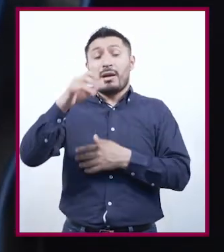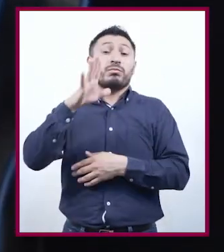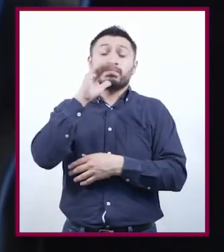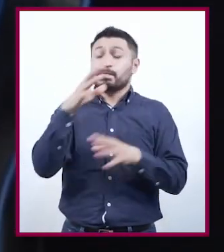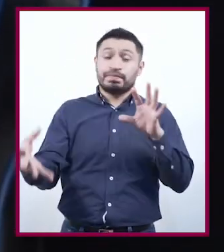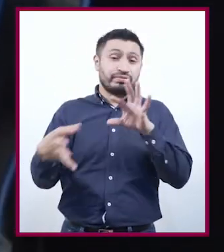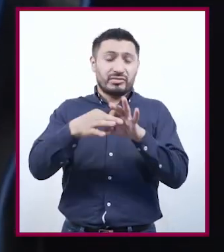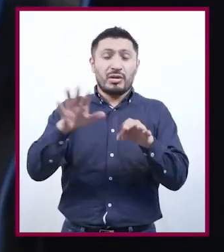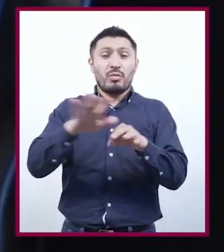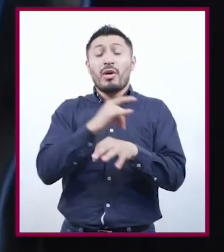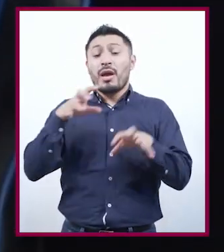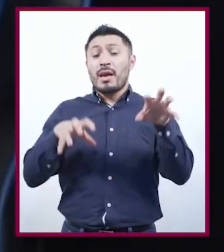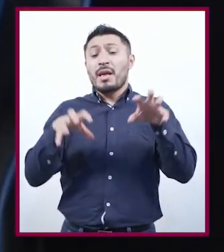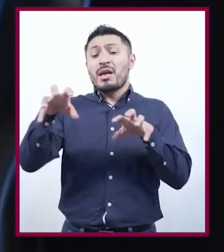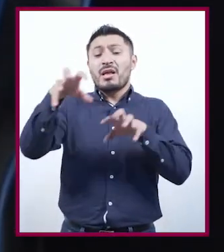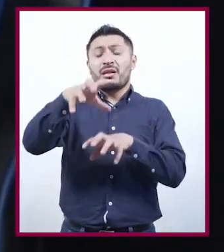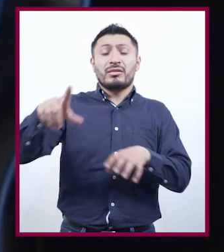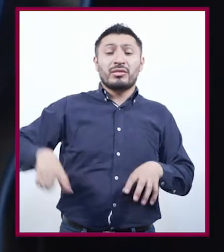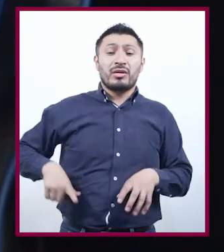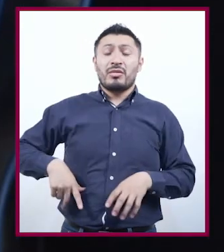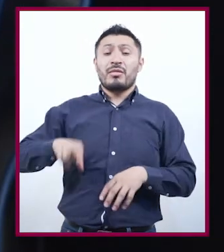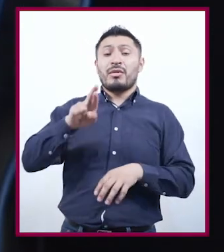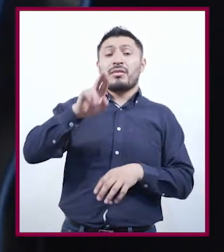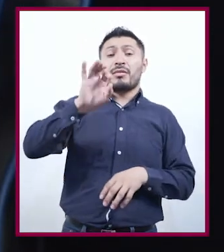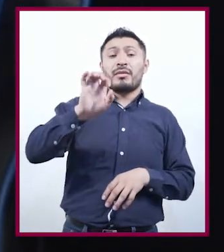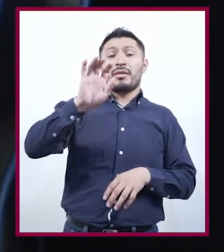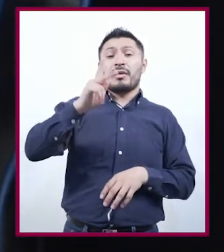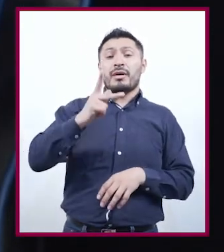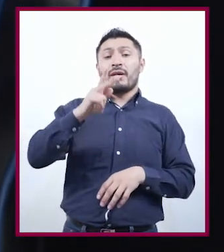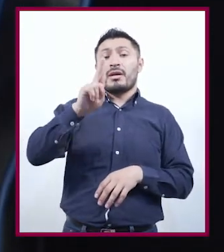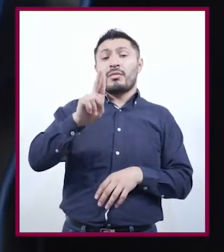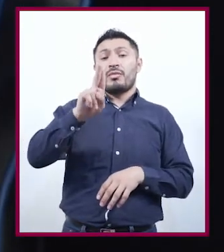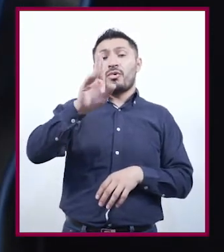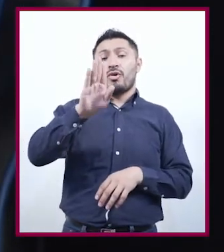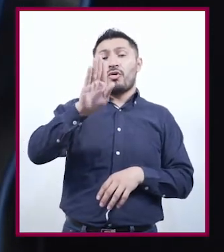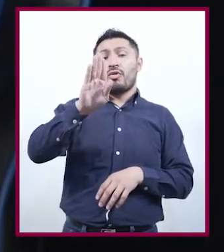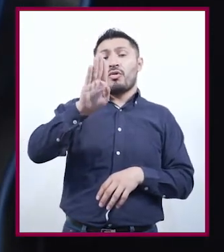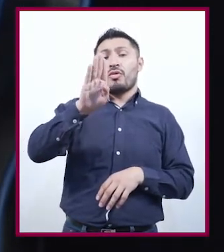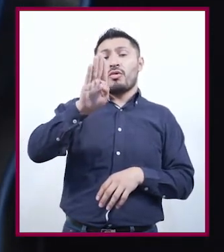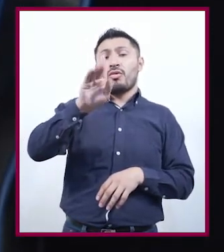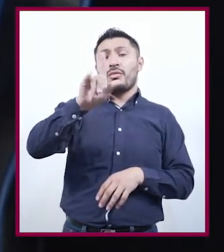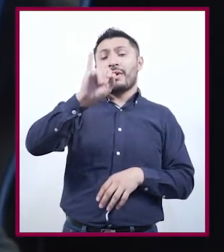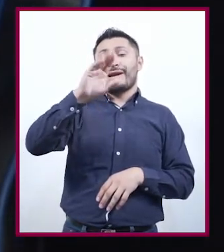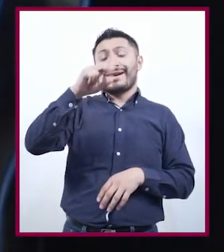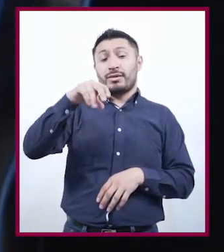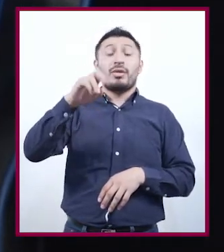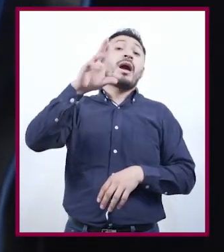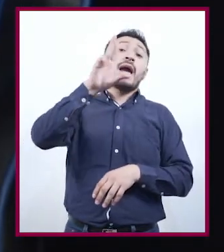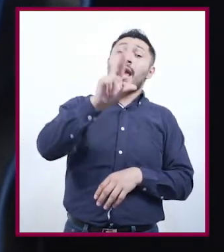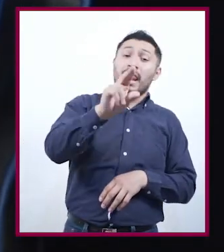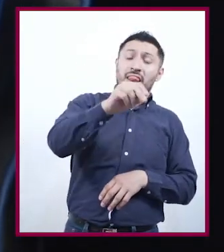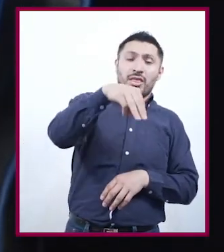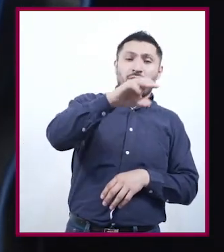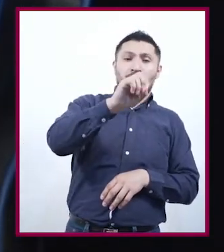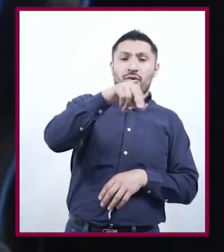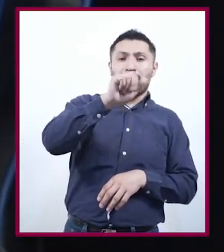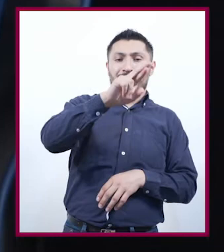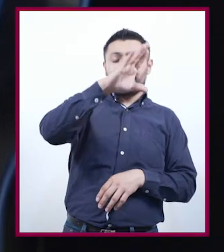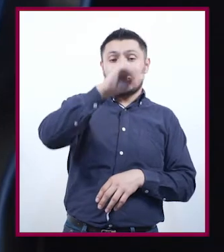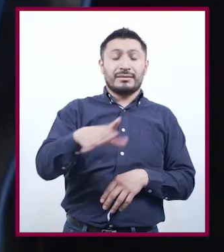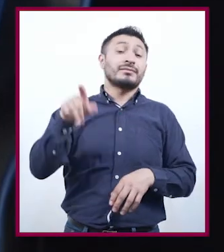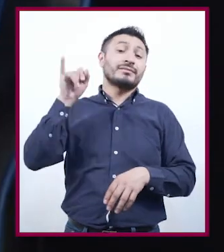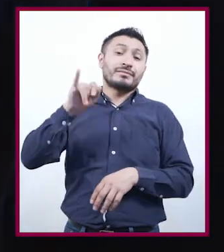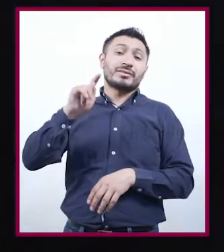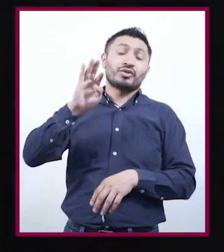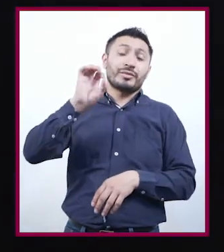Iguala fue imposible, porque varios sectores buscaban un gobierno republicano y no uno monárquico, como el que encabezó